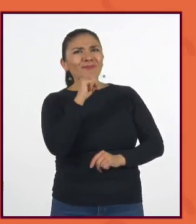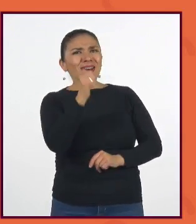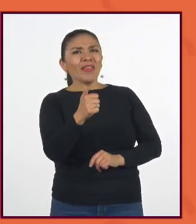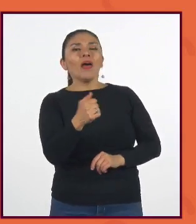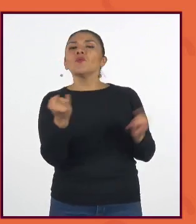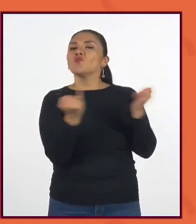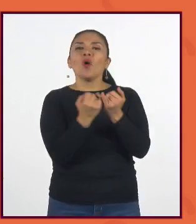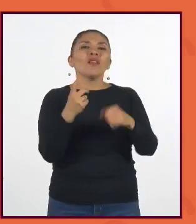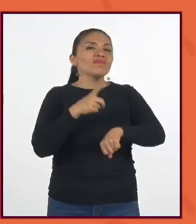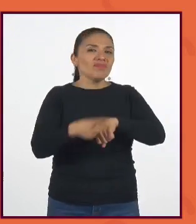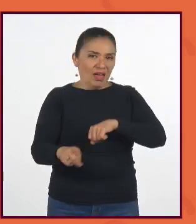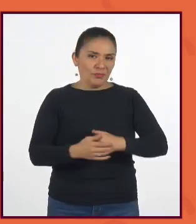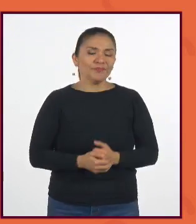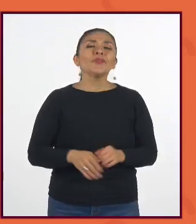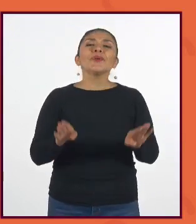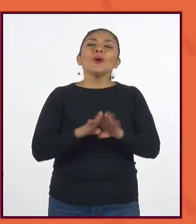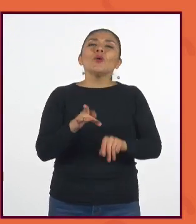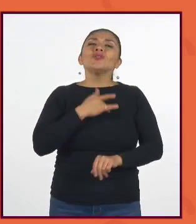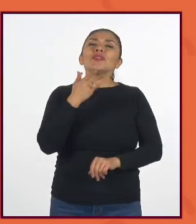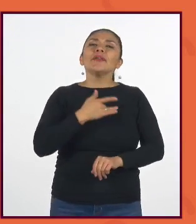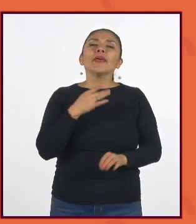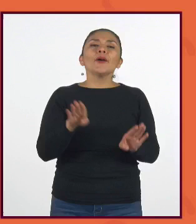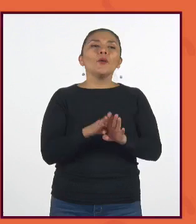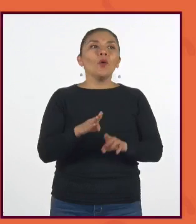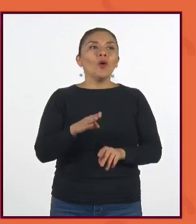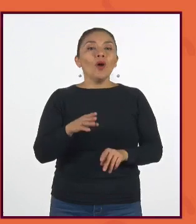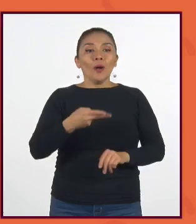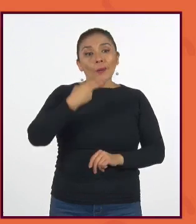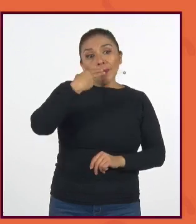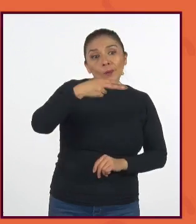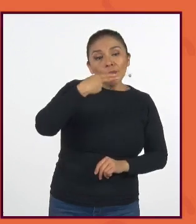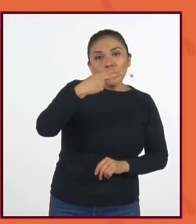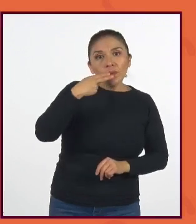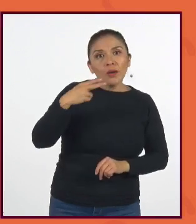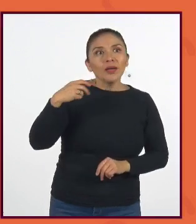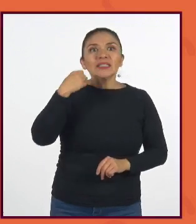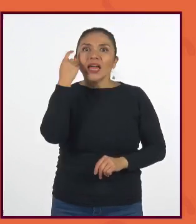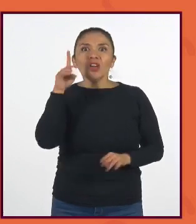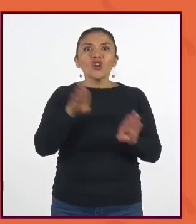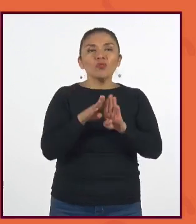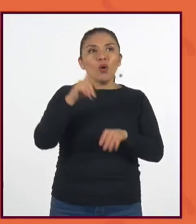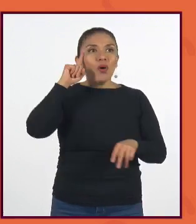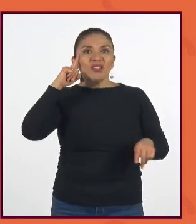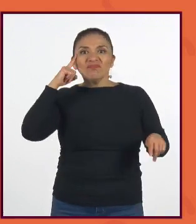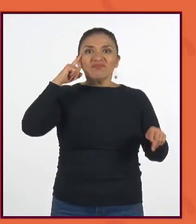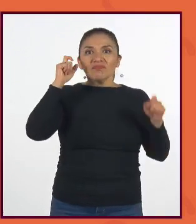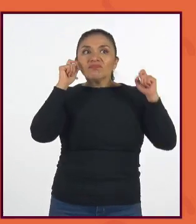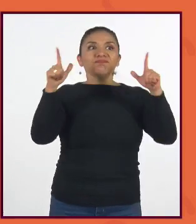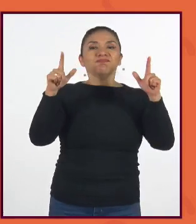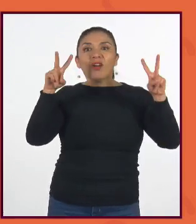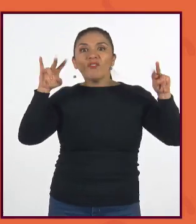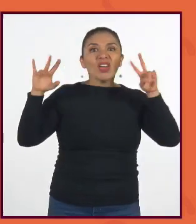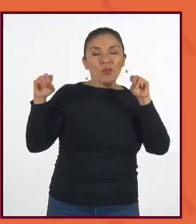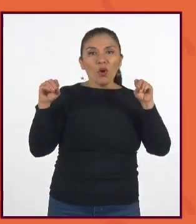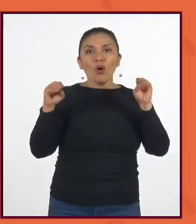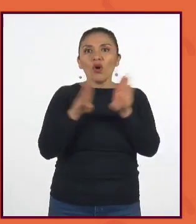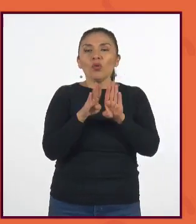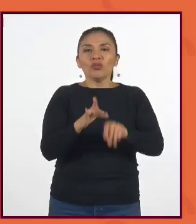plazo hay esta sensación transitoria de alerta, que es un efecto que muchas veces buscan, esta alerta, esta de